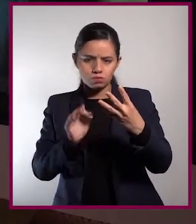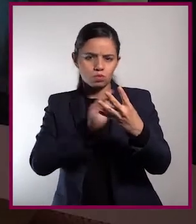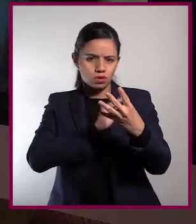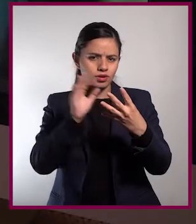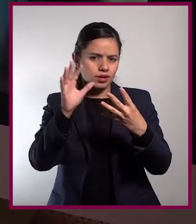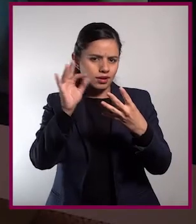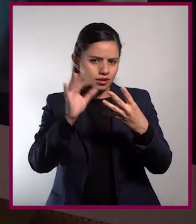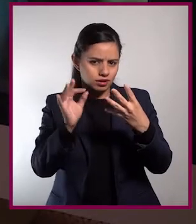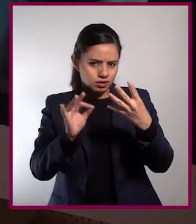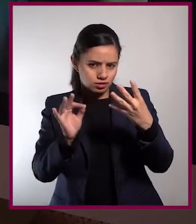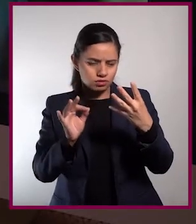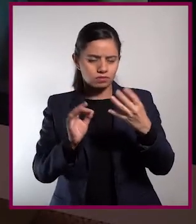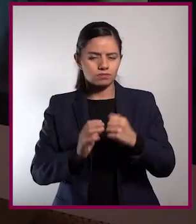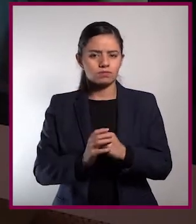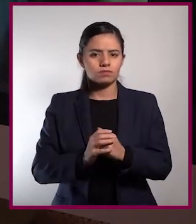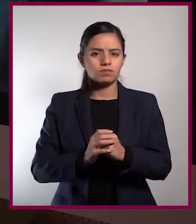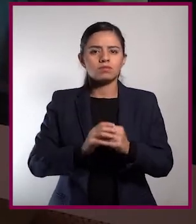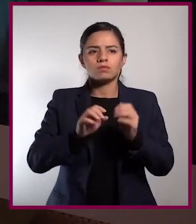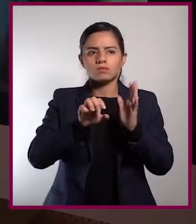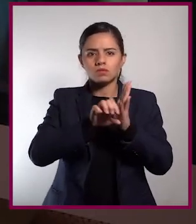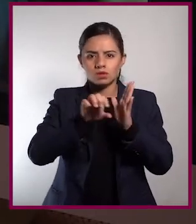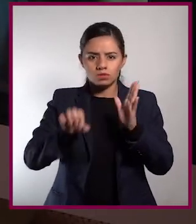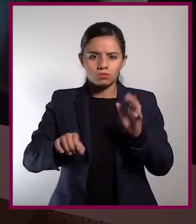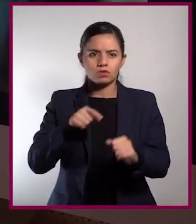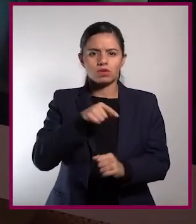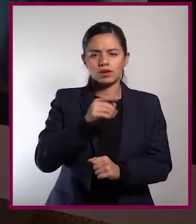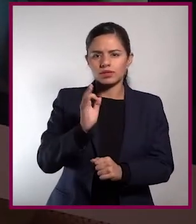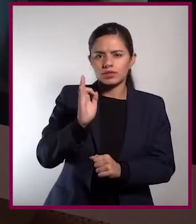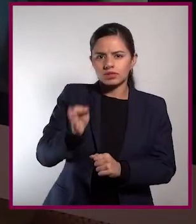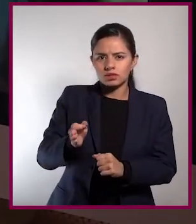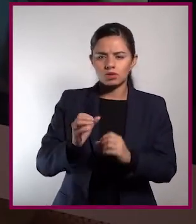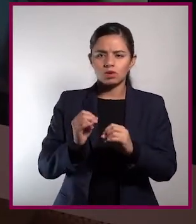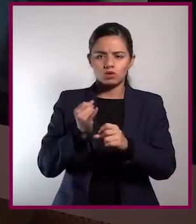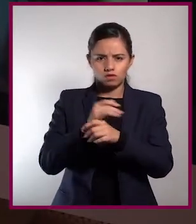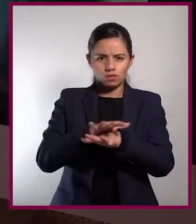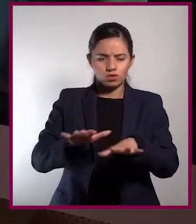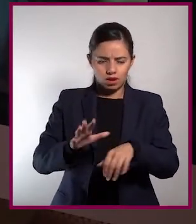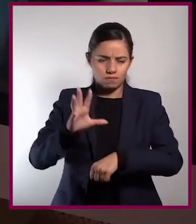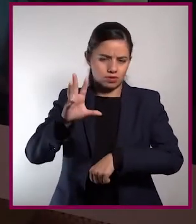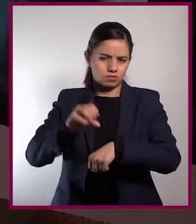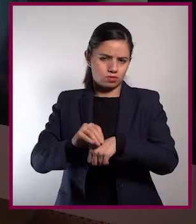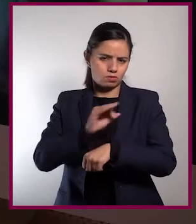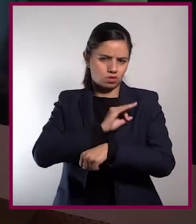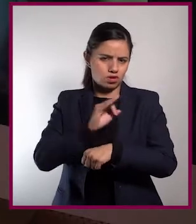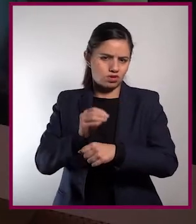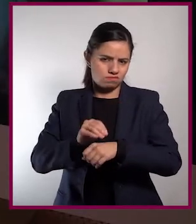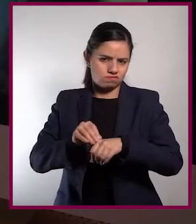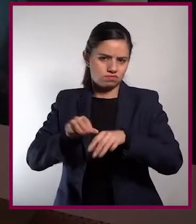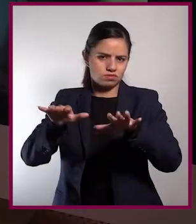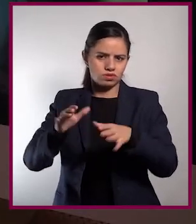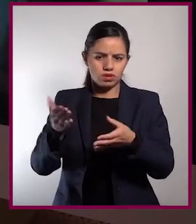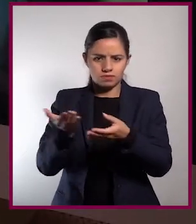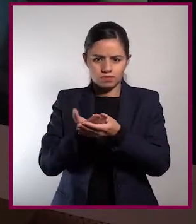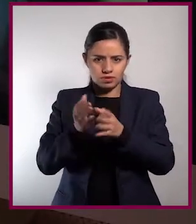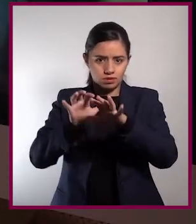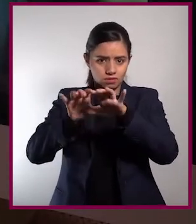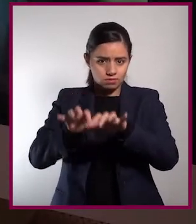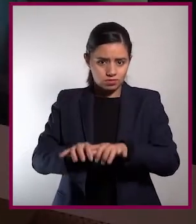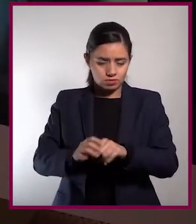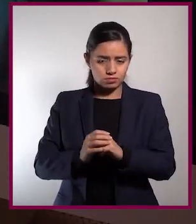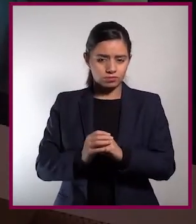que les represente. Esto aplica desde para consentir, otorgar su información en el expediente